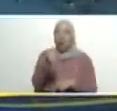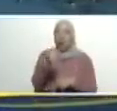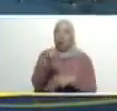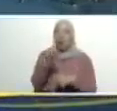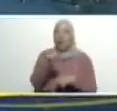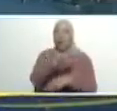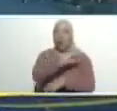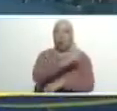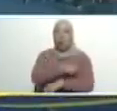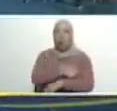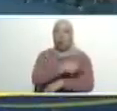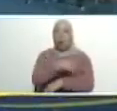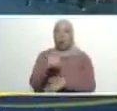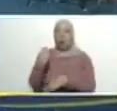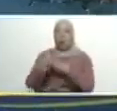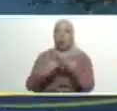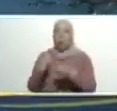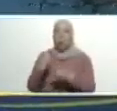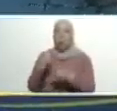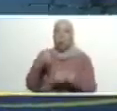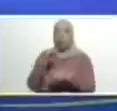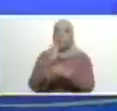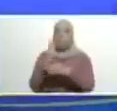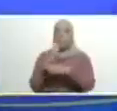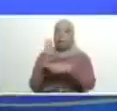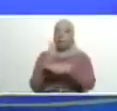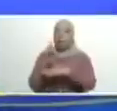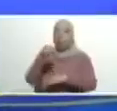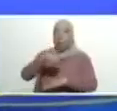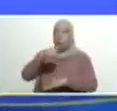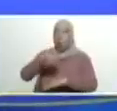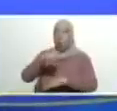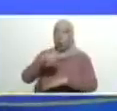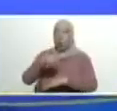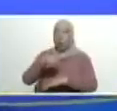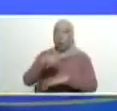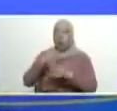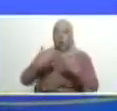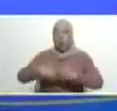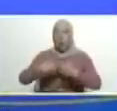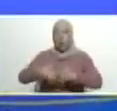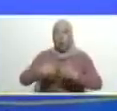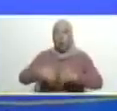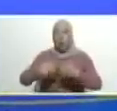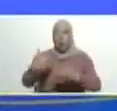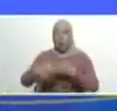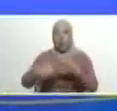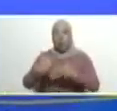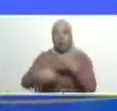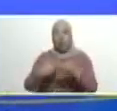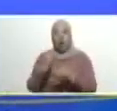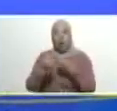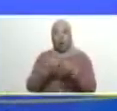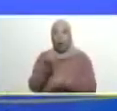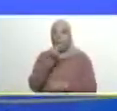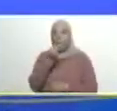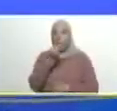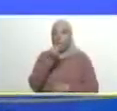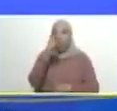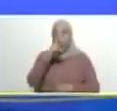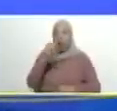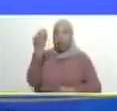fortalecer lo que queremos hacer en Barbados hoy como una industria de agroprocesamiento. El año